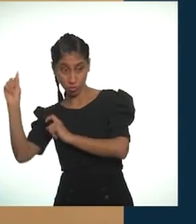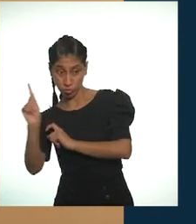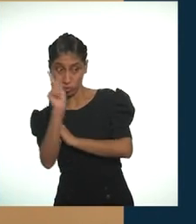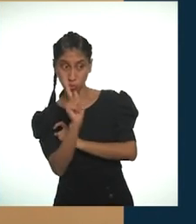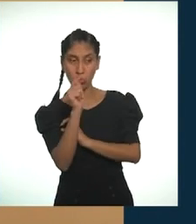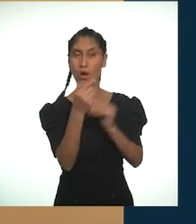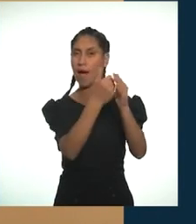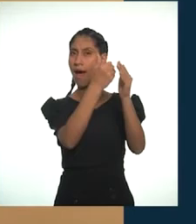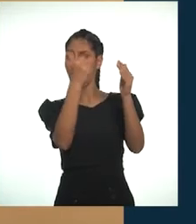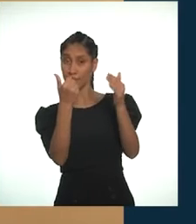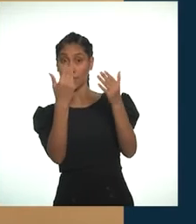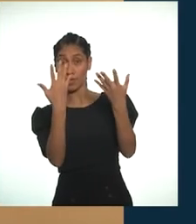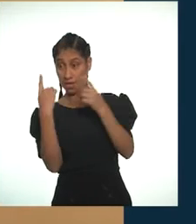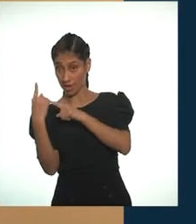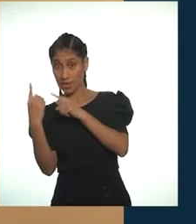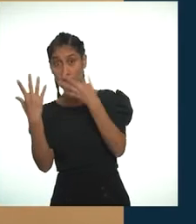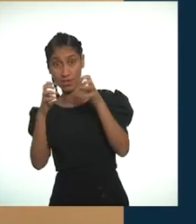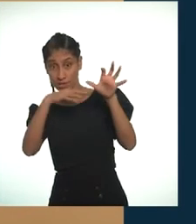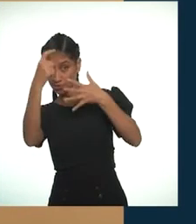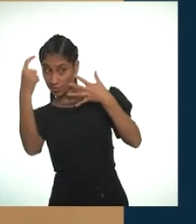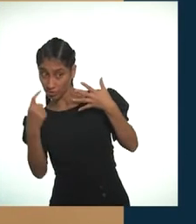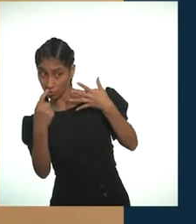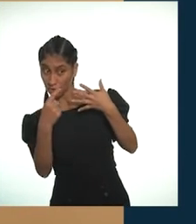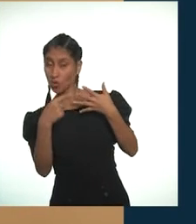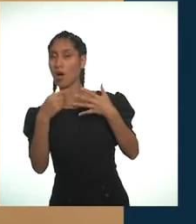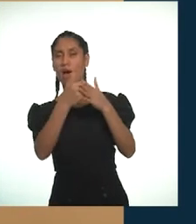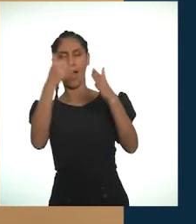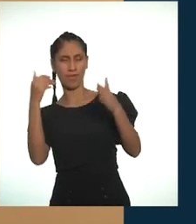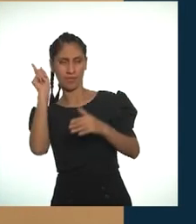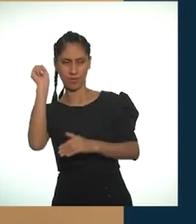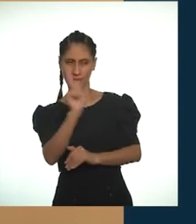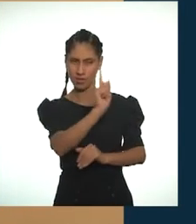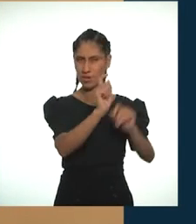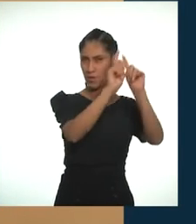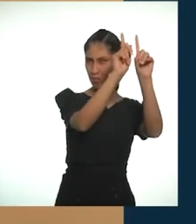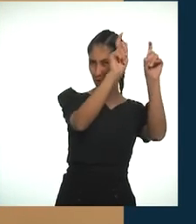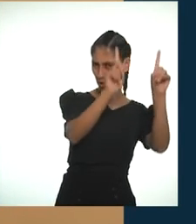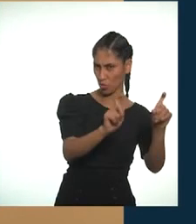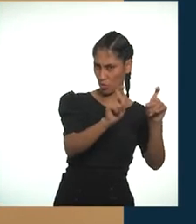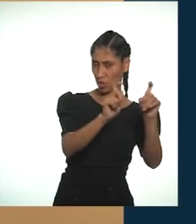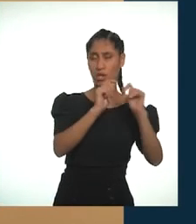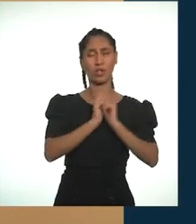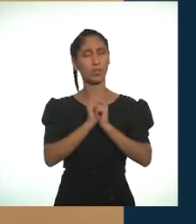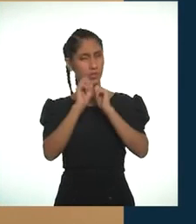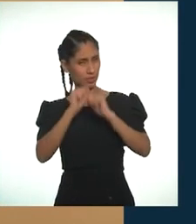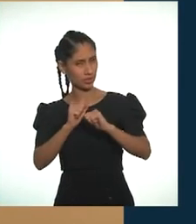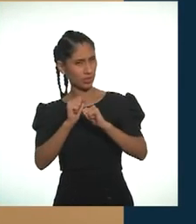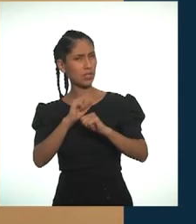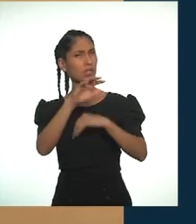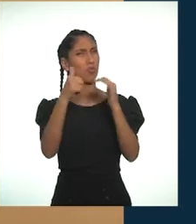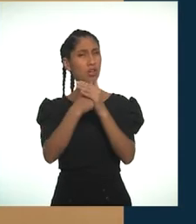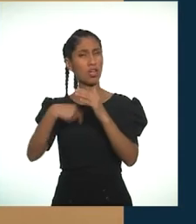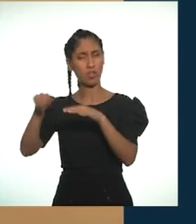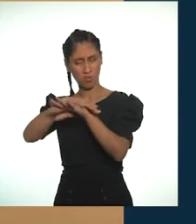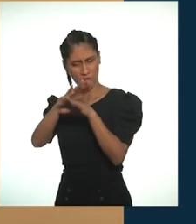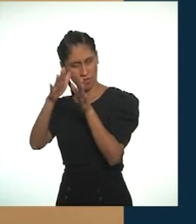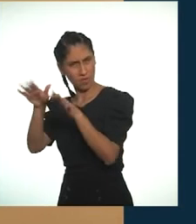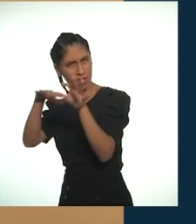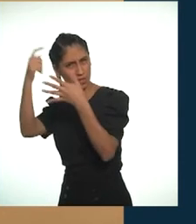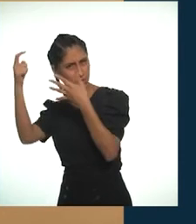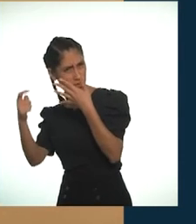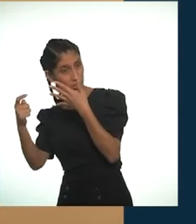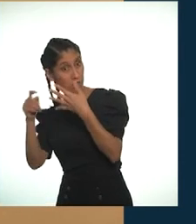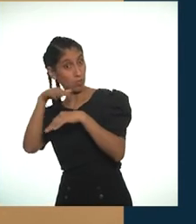previa sobre las medidas legislativas o administrativas que afectan directamente